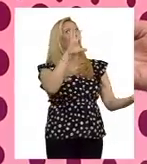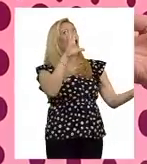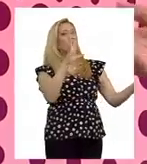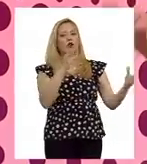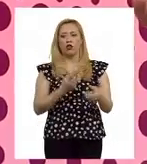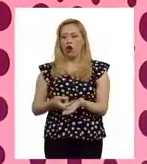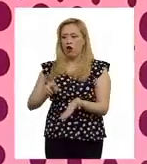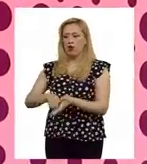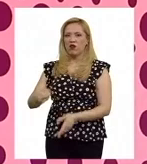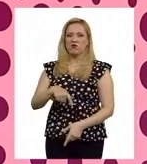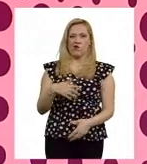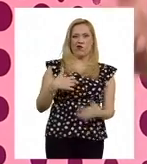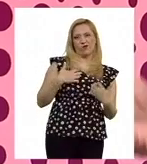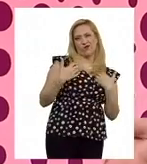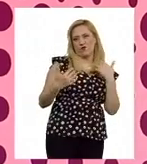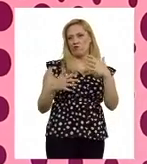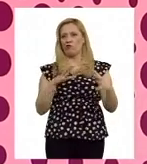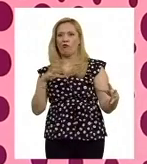solucionar las cosas.